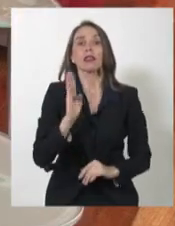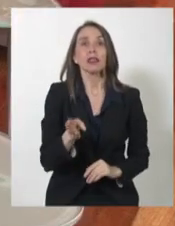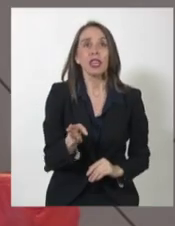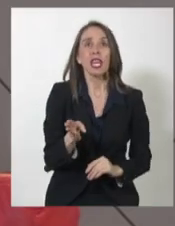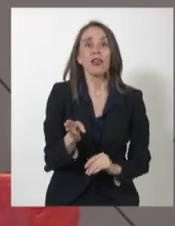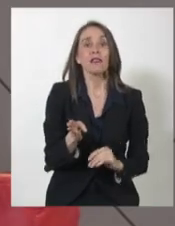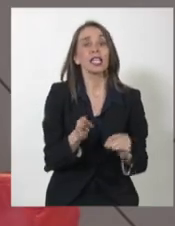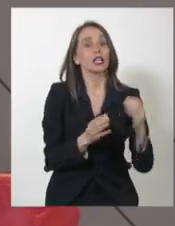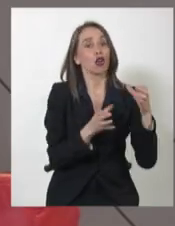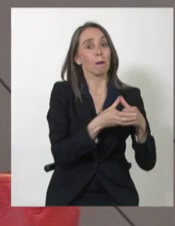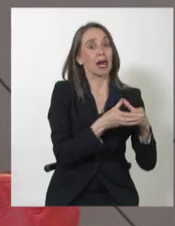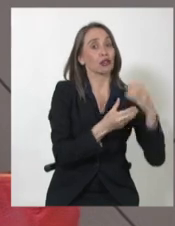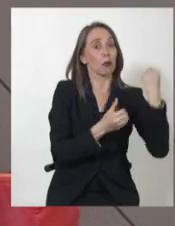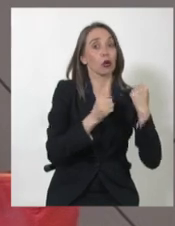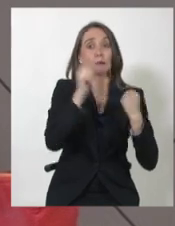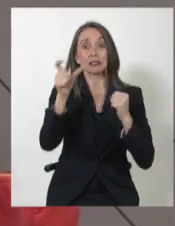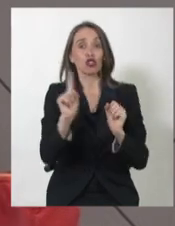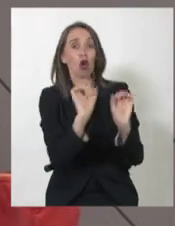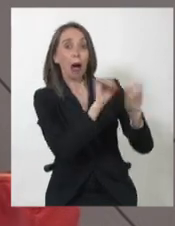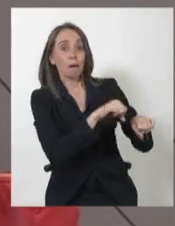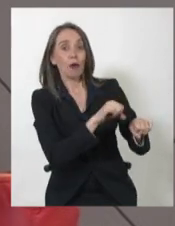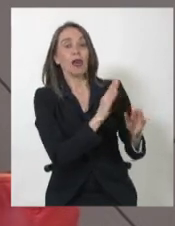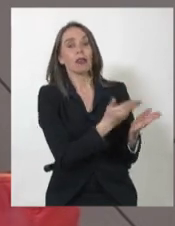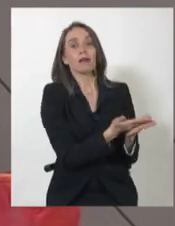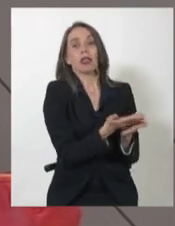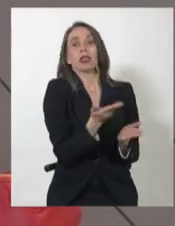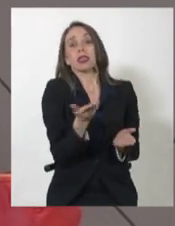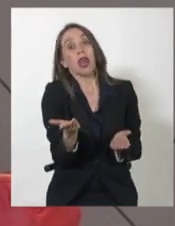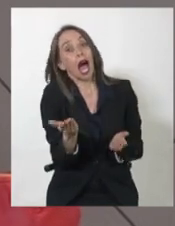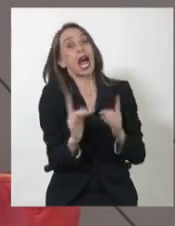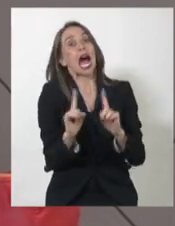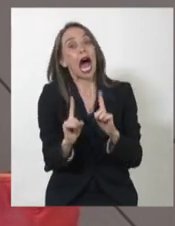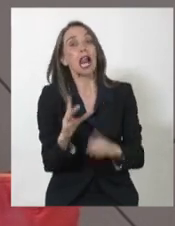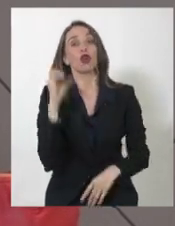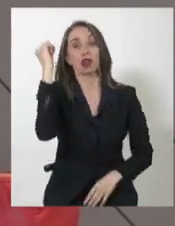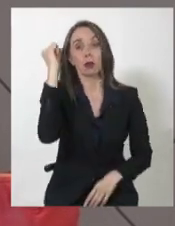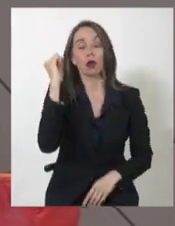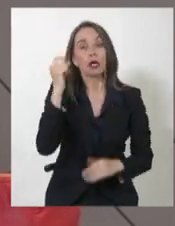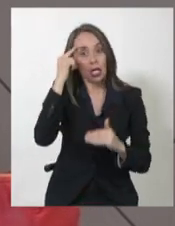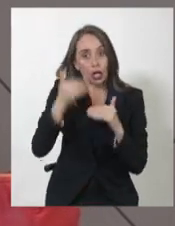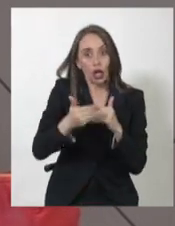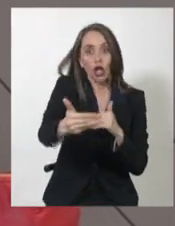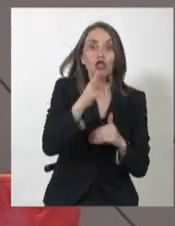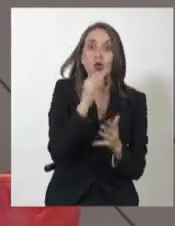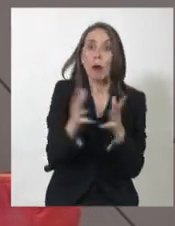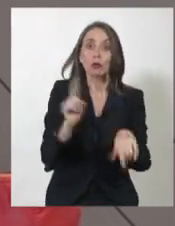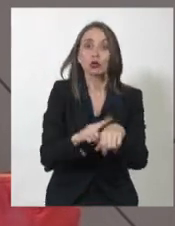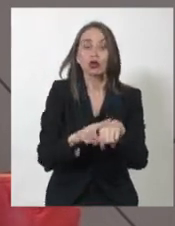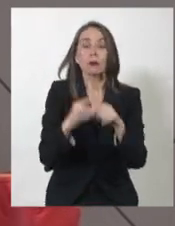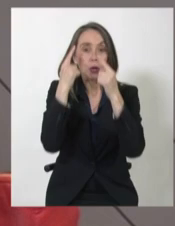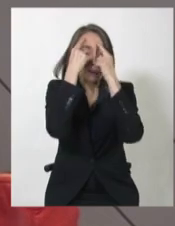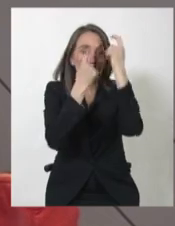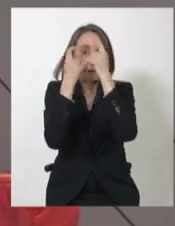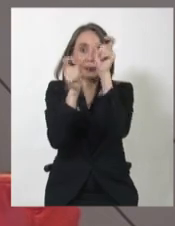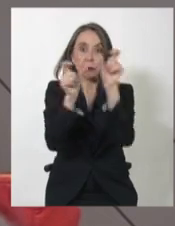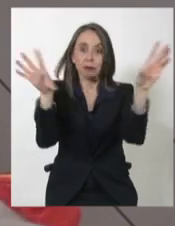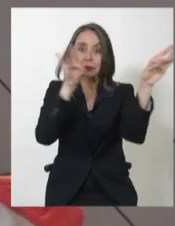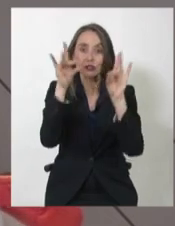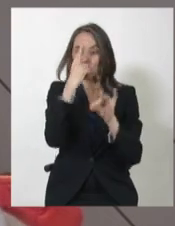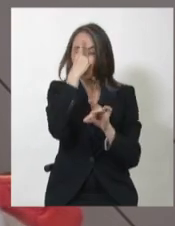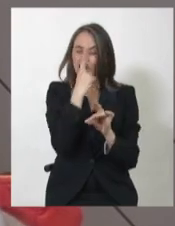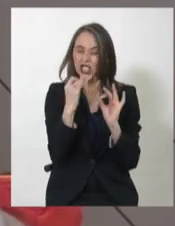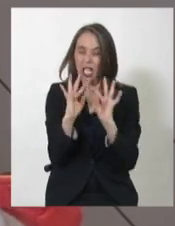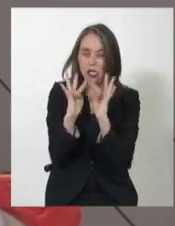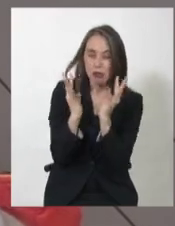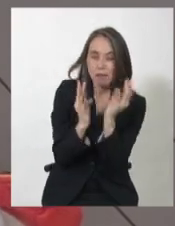ceder poder. Por lo tanto, aquí es necesario pensar, no tenemos mucho tiempo, pero pensarlo con gente seria que diseñe un